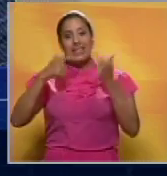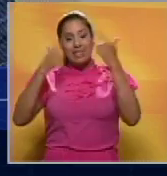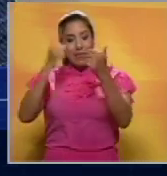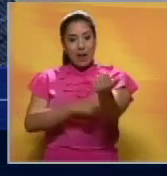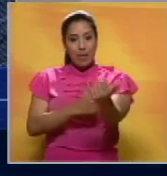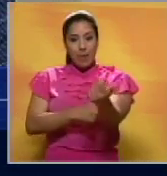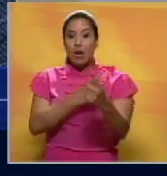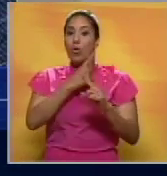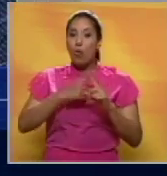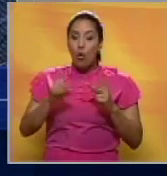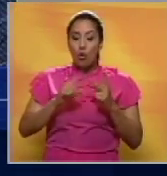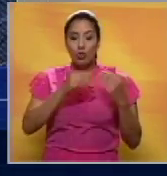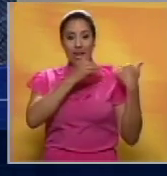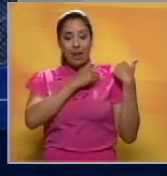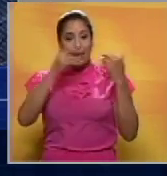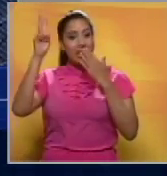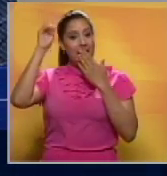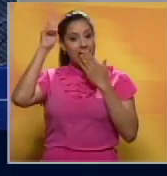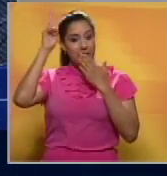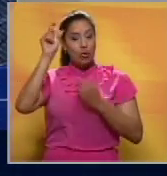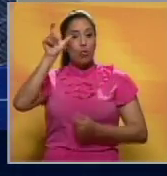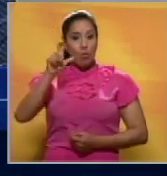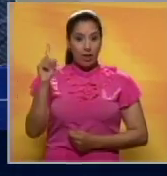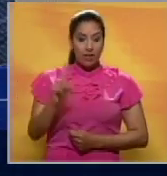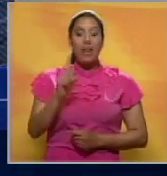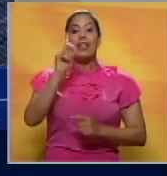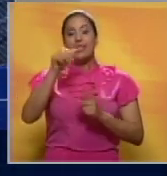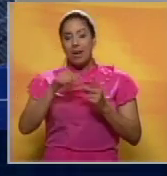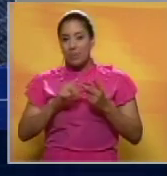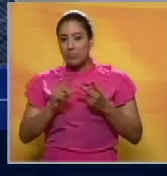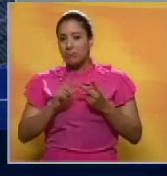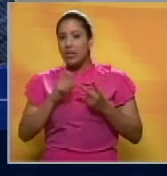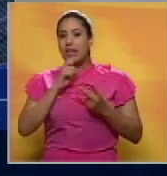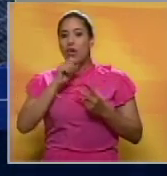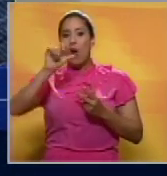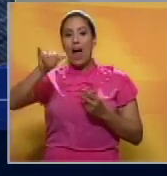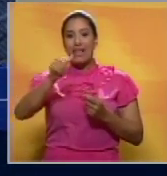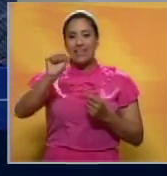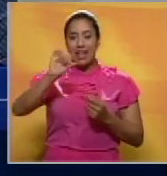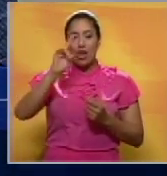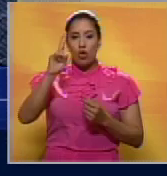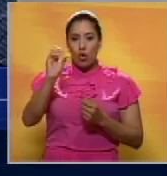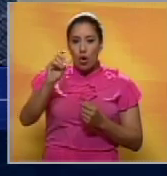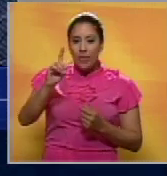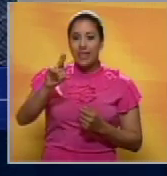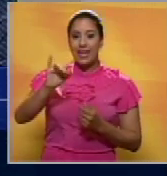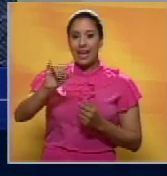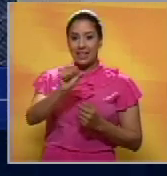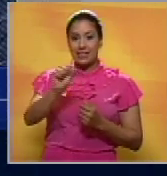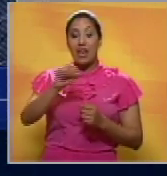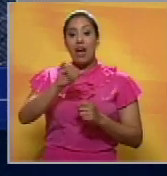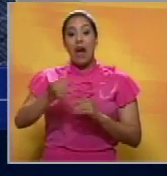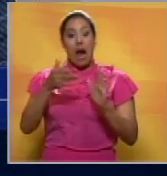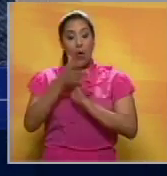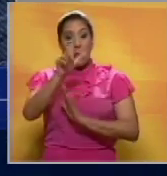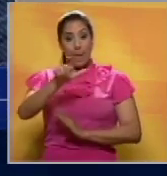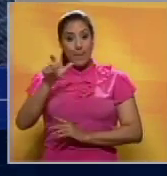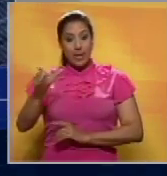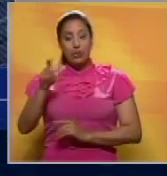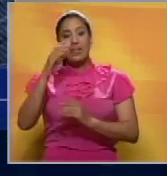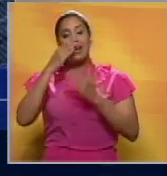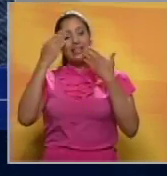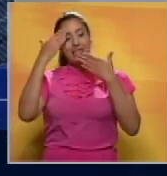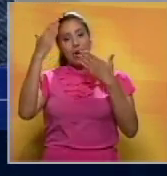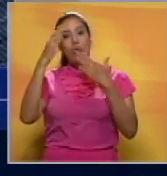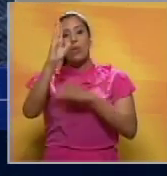Chávez, estaba la representante indígena Noelí Pocaterra, también vimos a Isaías Rodríguez. Ellos intercambiaron saludos,